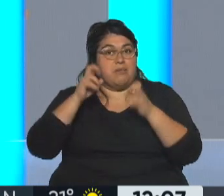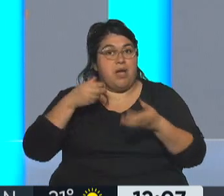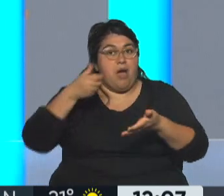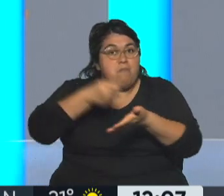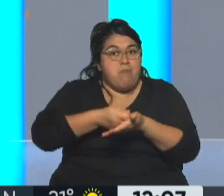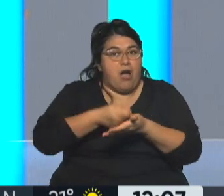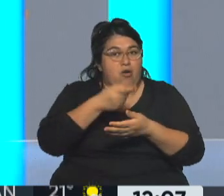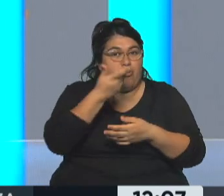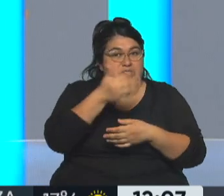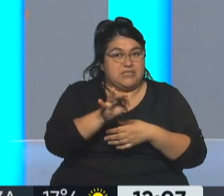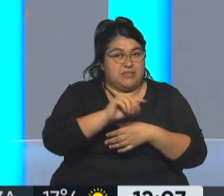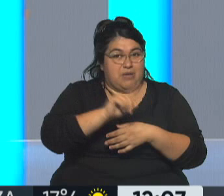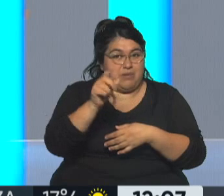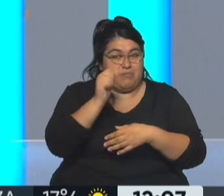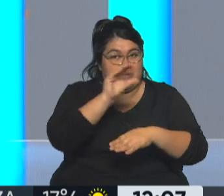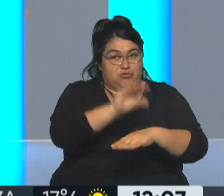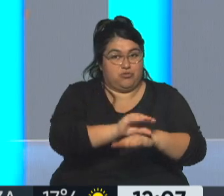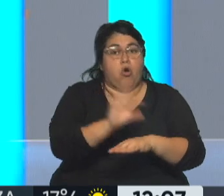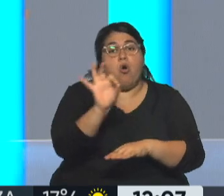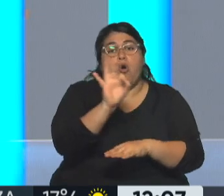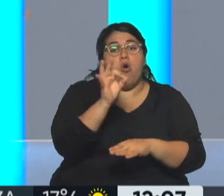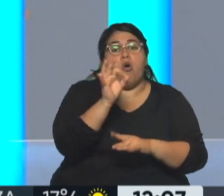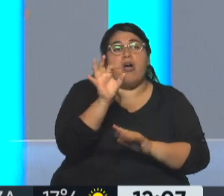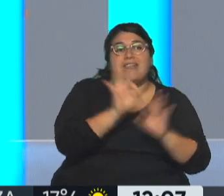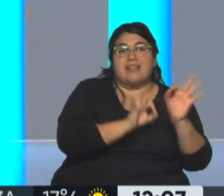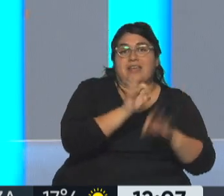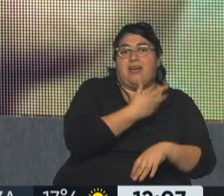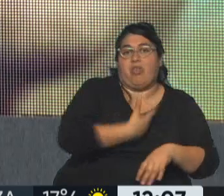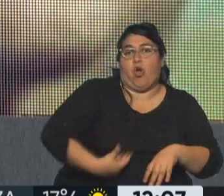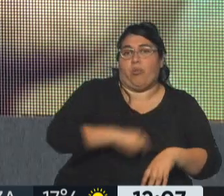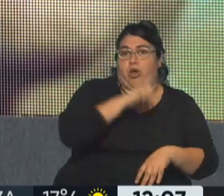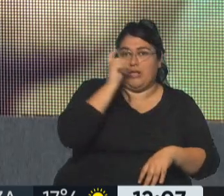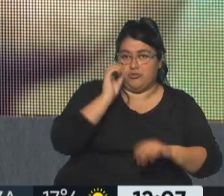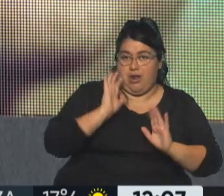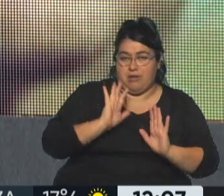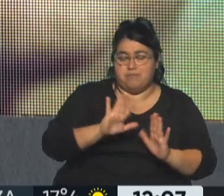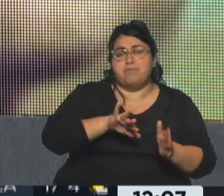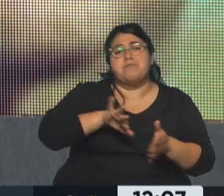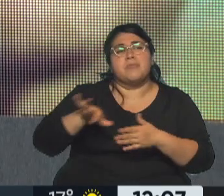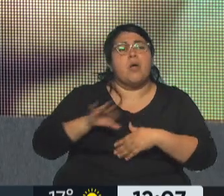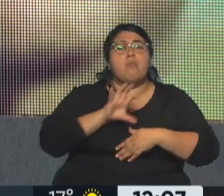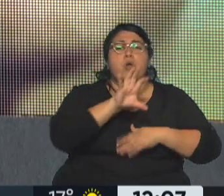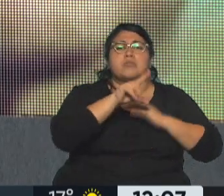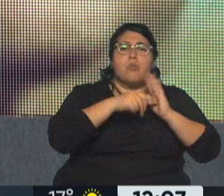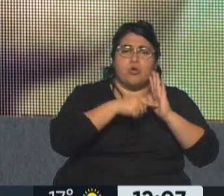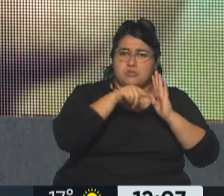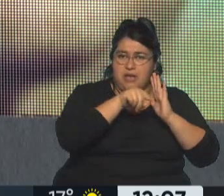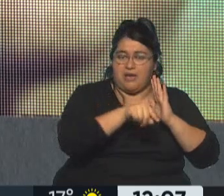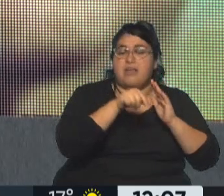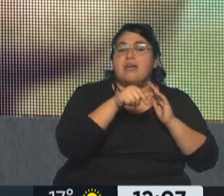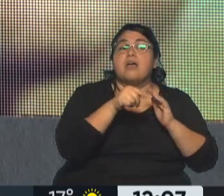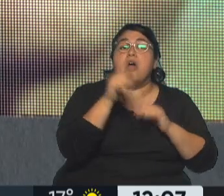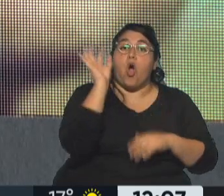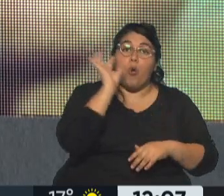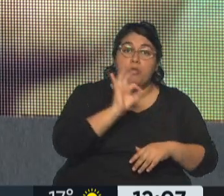suma fija o esta política que está promoviendo el gobierno nacional nos vamos a provincia de Buenos Aires la postura del gobernador Axel kicillof